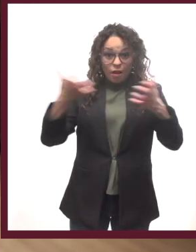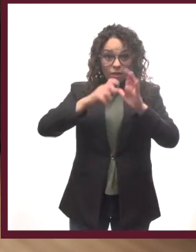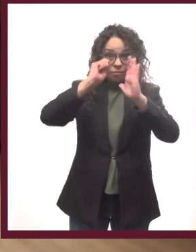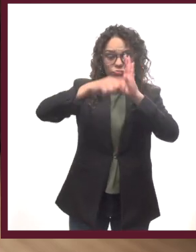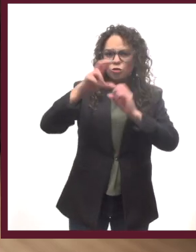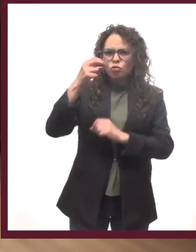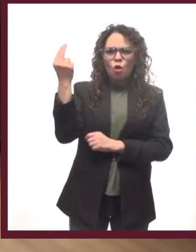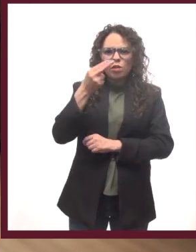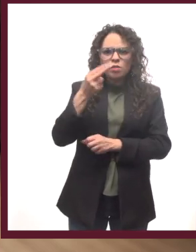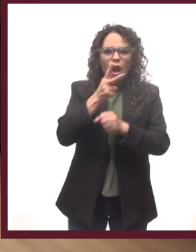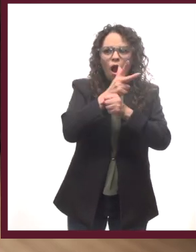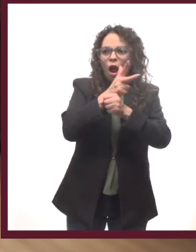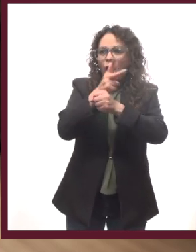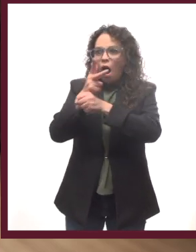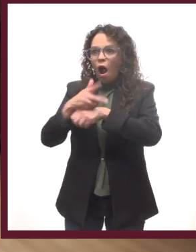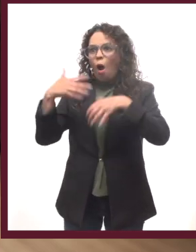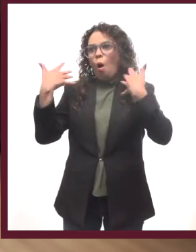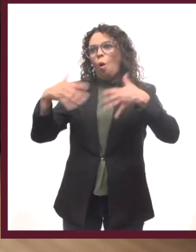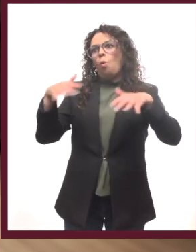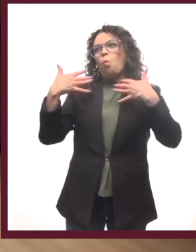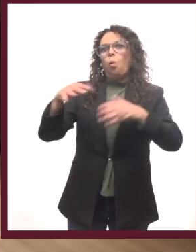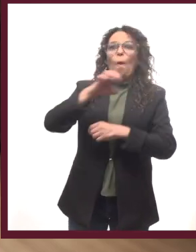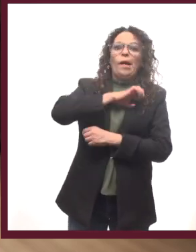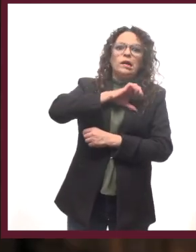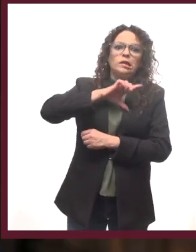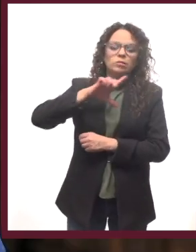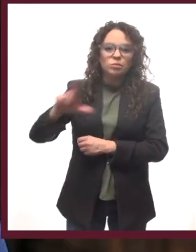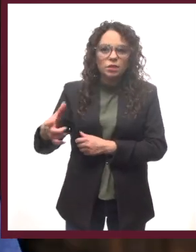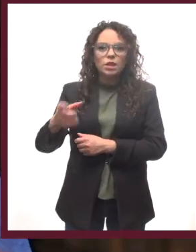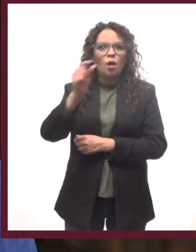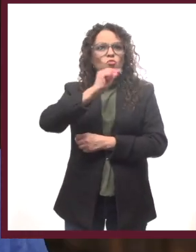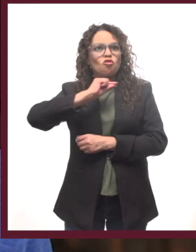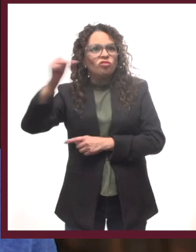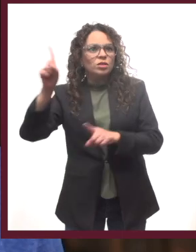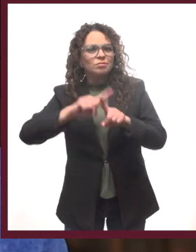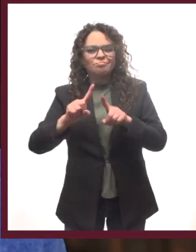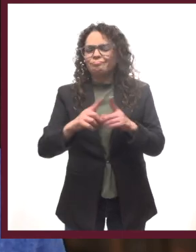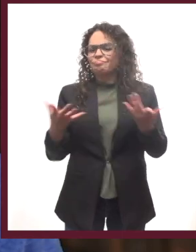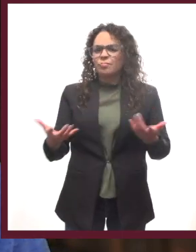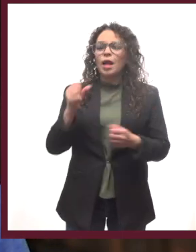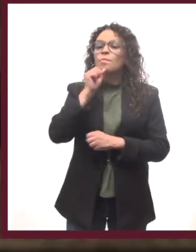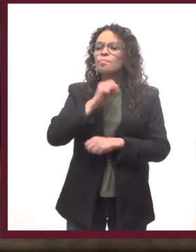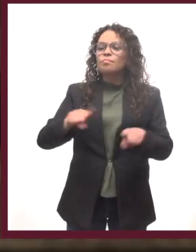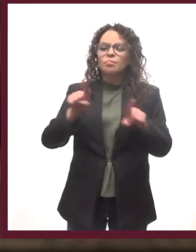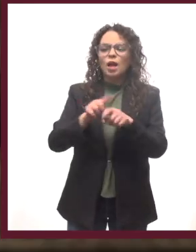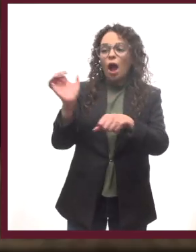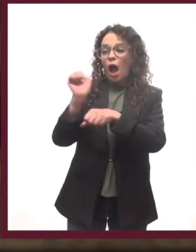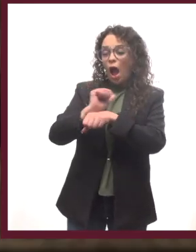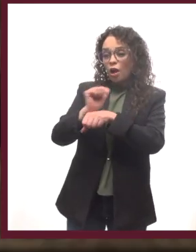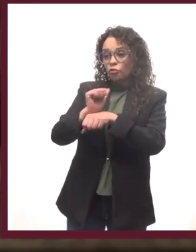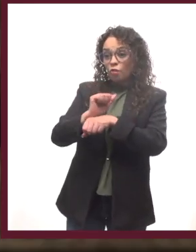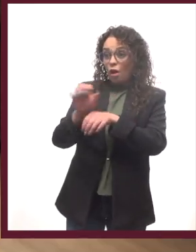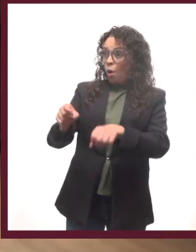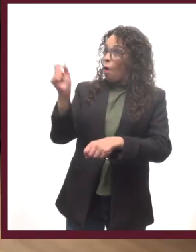tener equipo costoso ni un presupuesto elevado. Vamos, ni actores reconocidos. ¿Qué